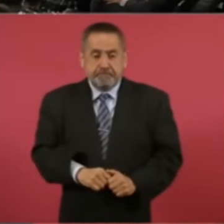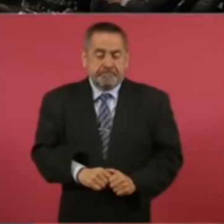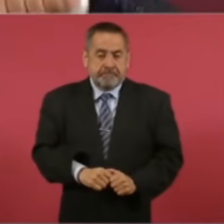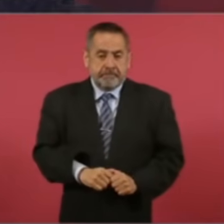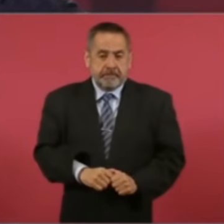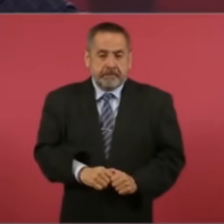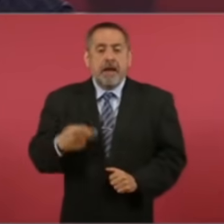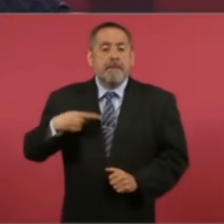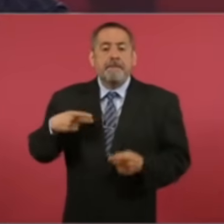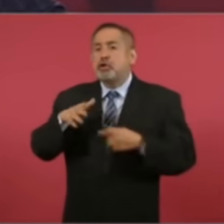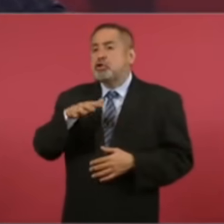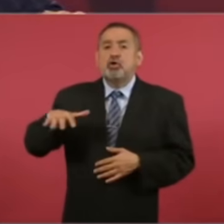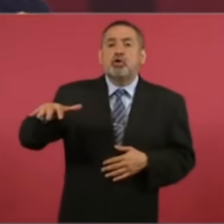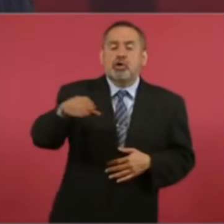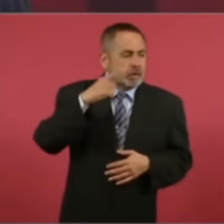que la gente